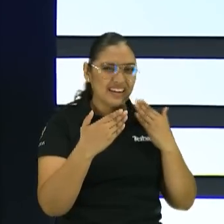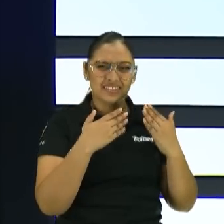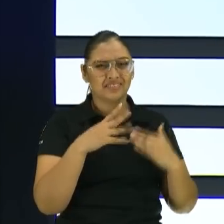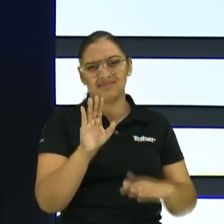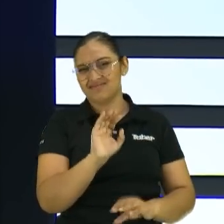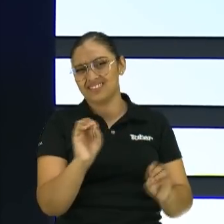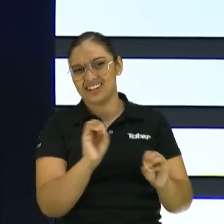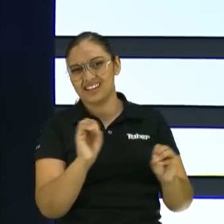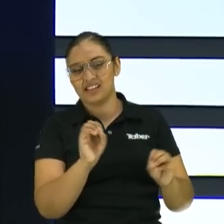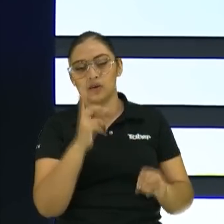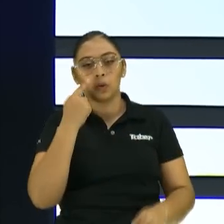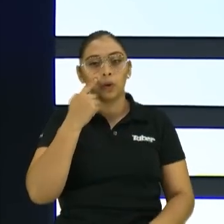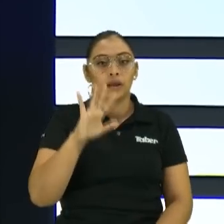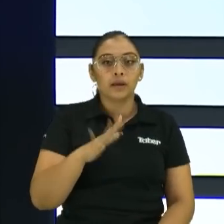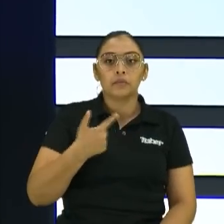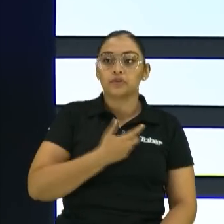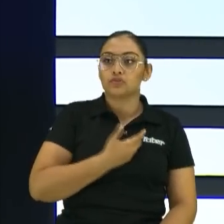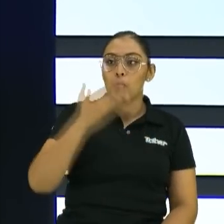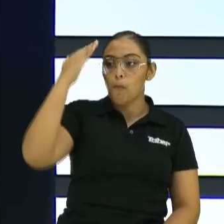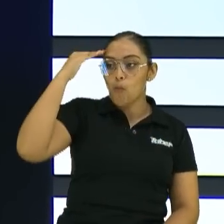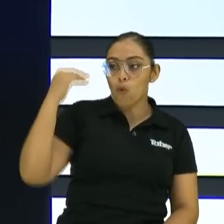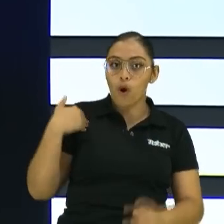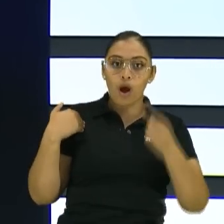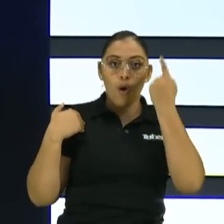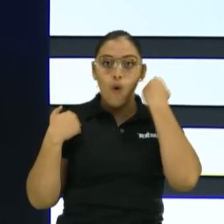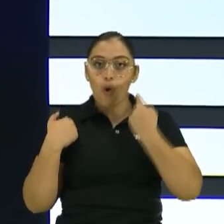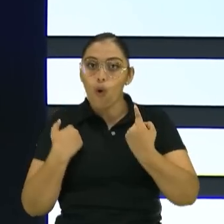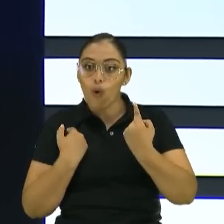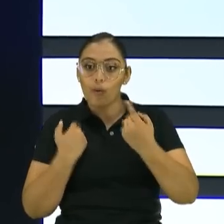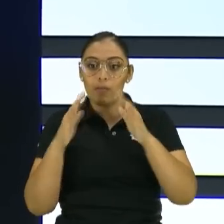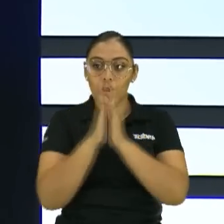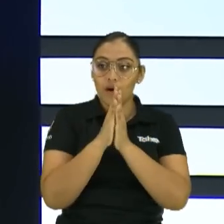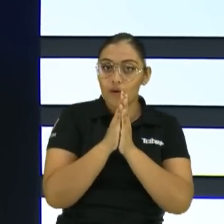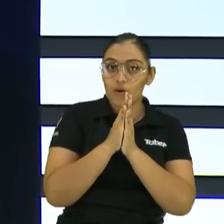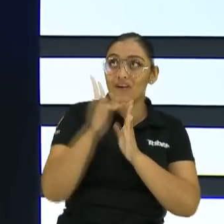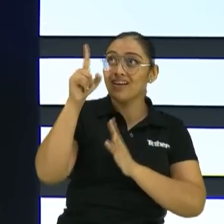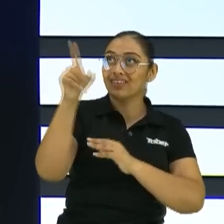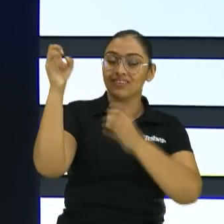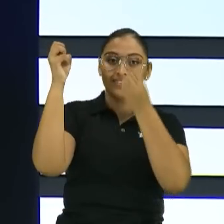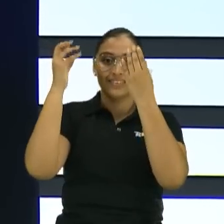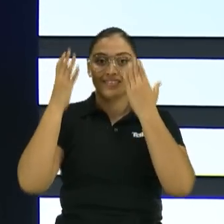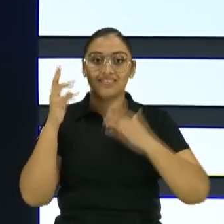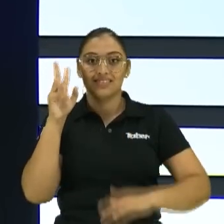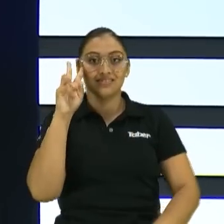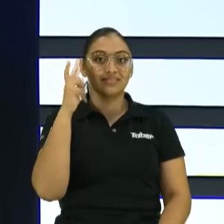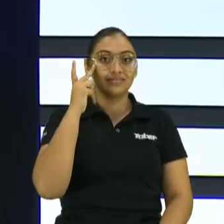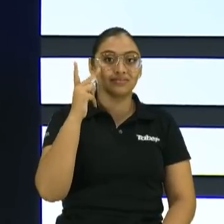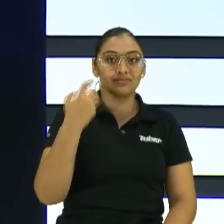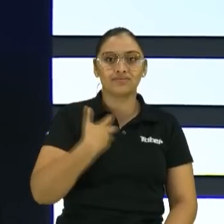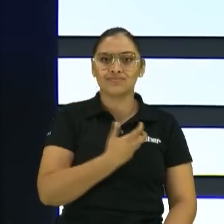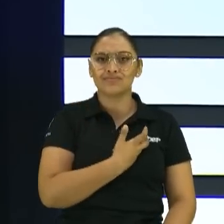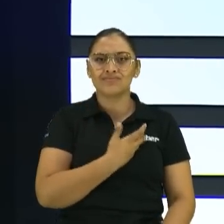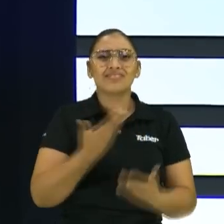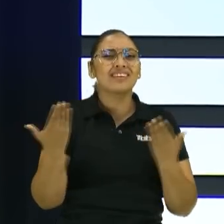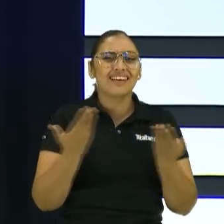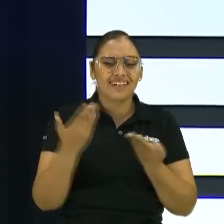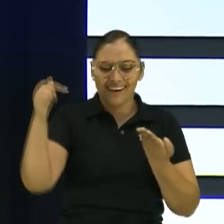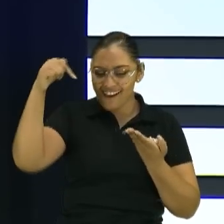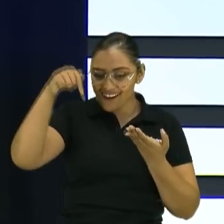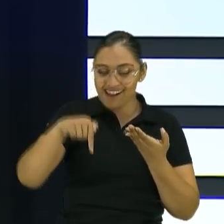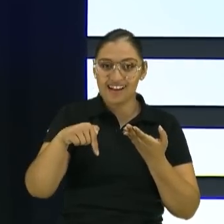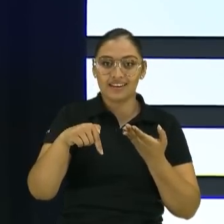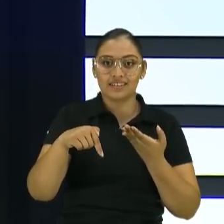y un hombre que Ora son bendecidos por Dios qué debo de hacer entonces hoy volver en amistad con él